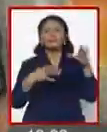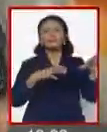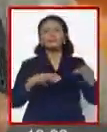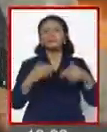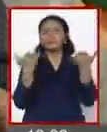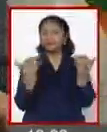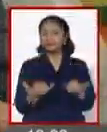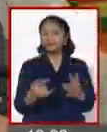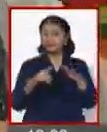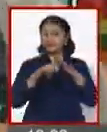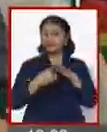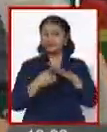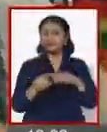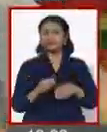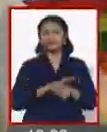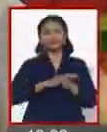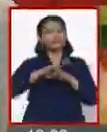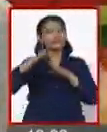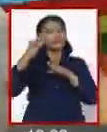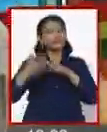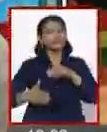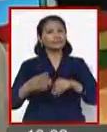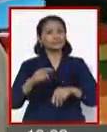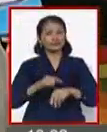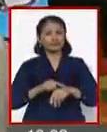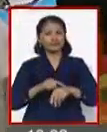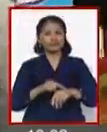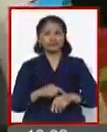presión. Hoy empezamos y terminamos